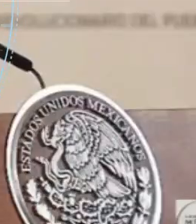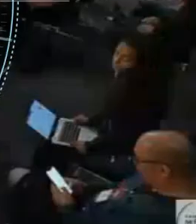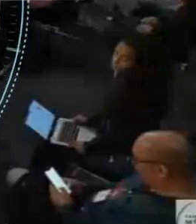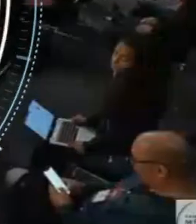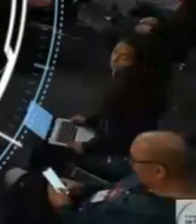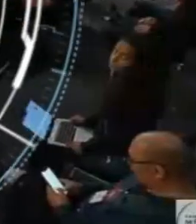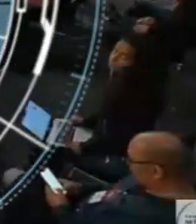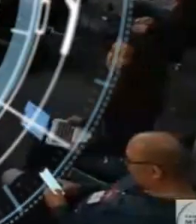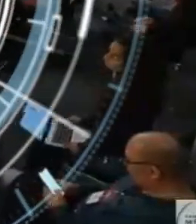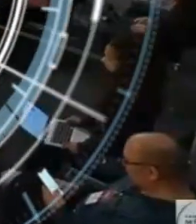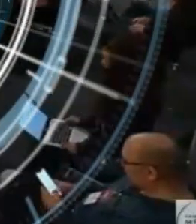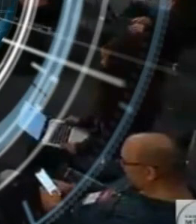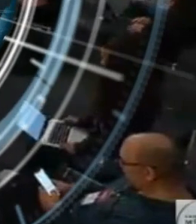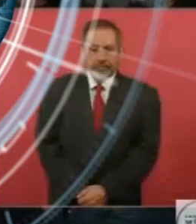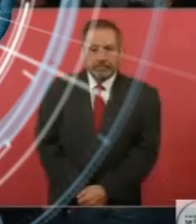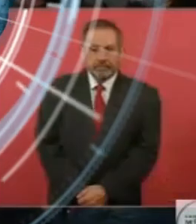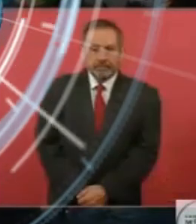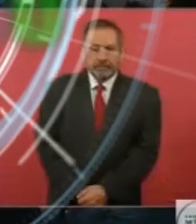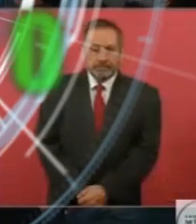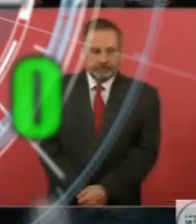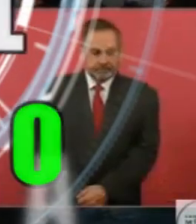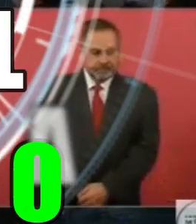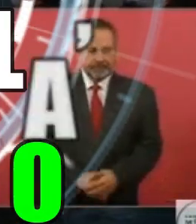aunque los jefes no dan la cara,